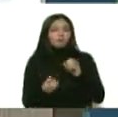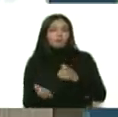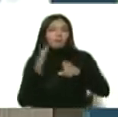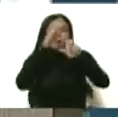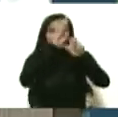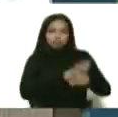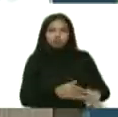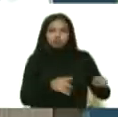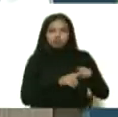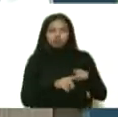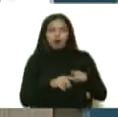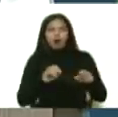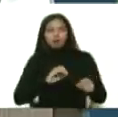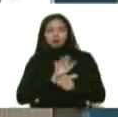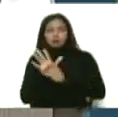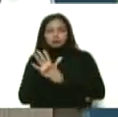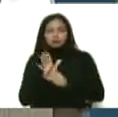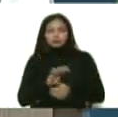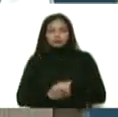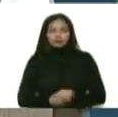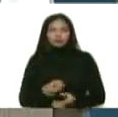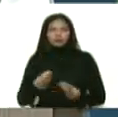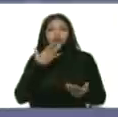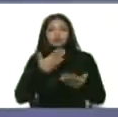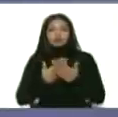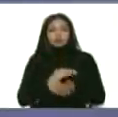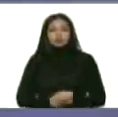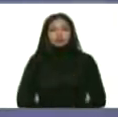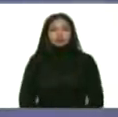al COVID-19. Muchísimas gracias.